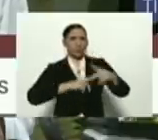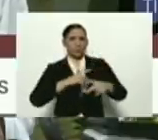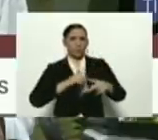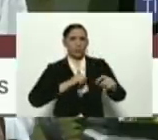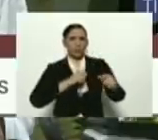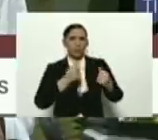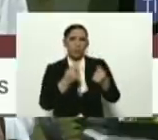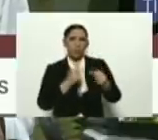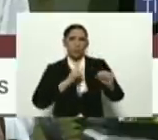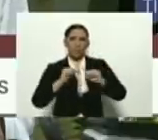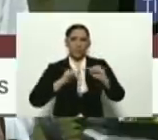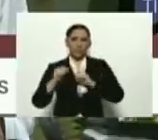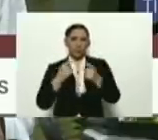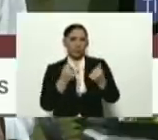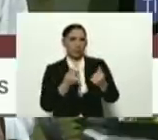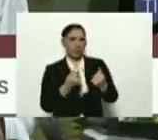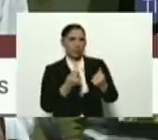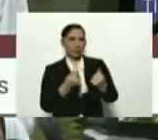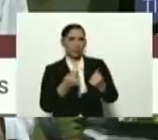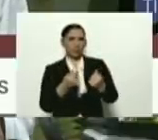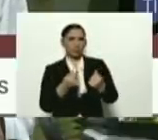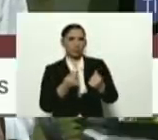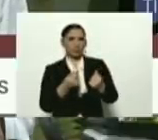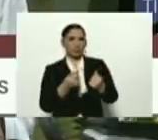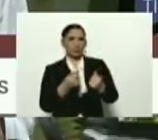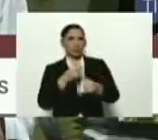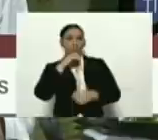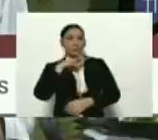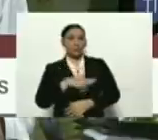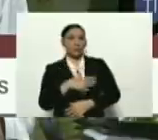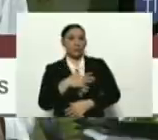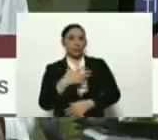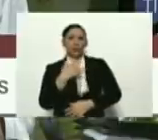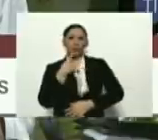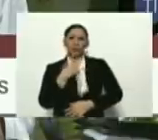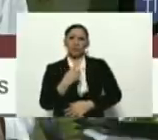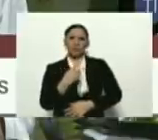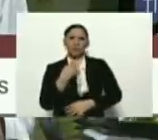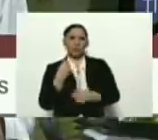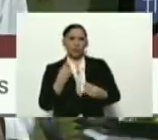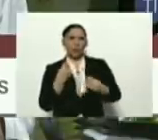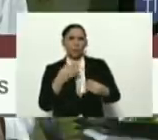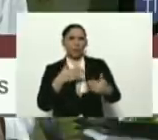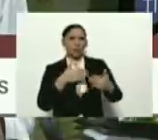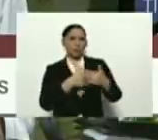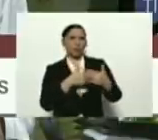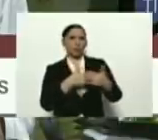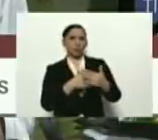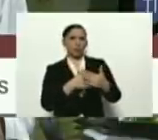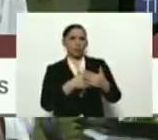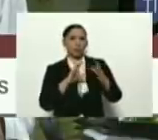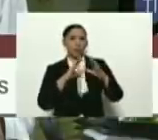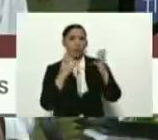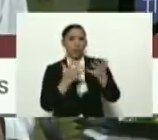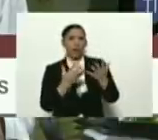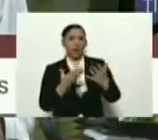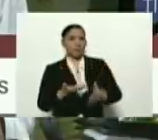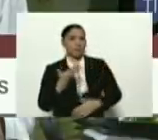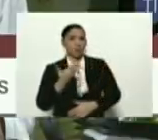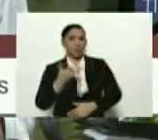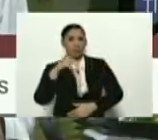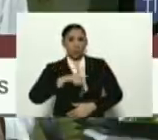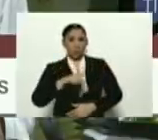el dinero. Y ya que nuestros históricos adversarios le emprenden contra la concertación global tan indispensable